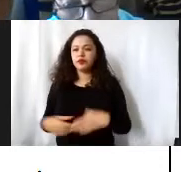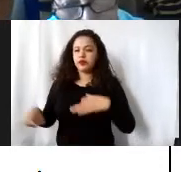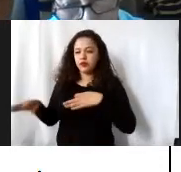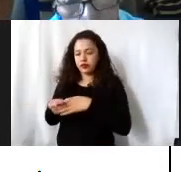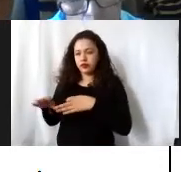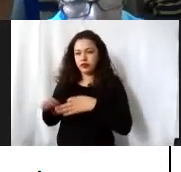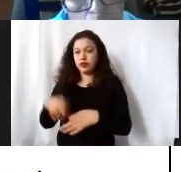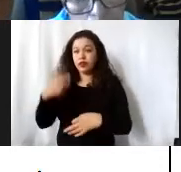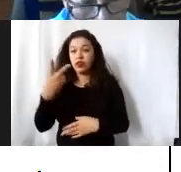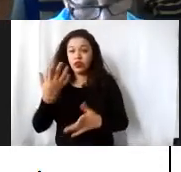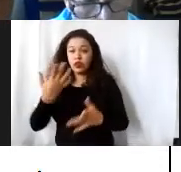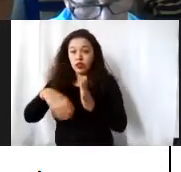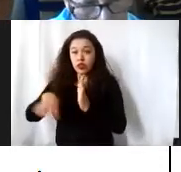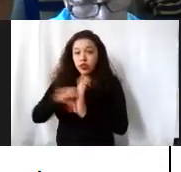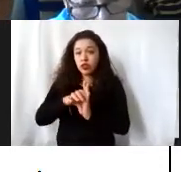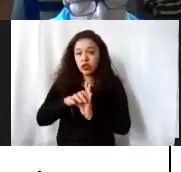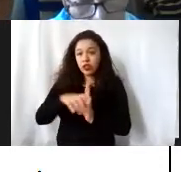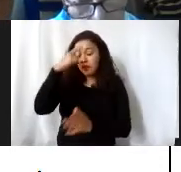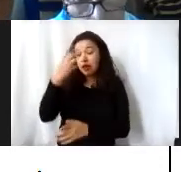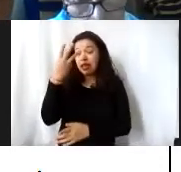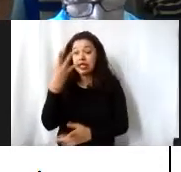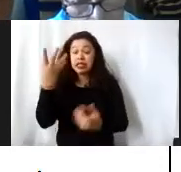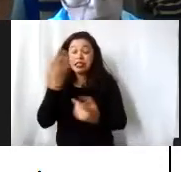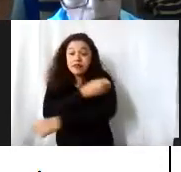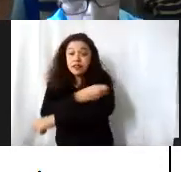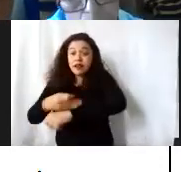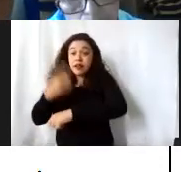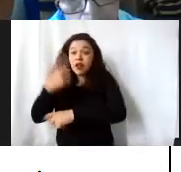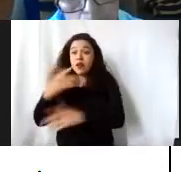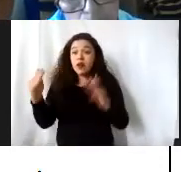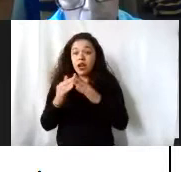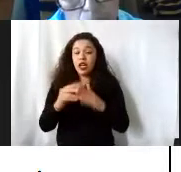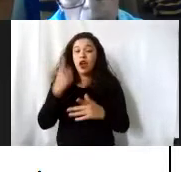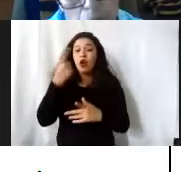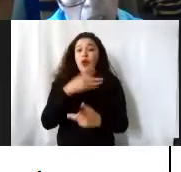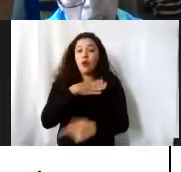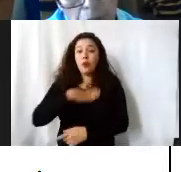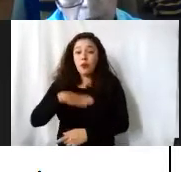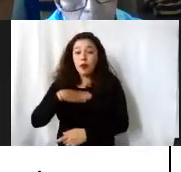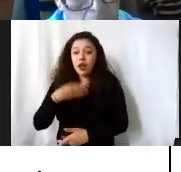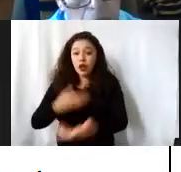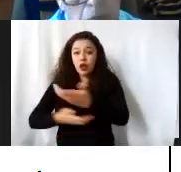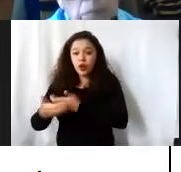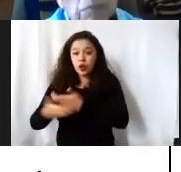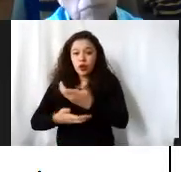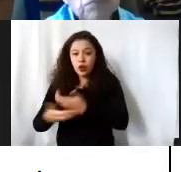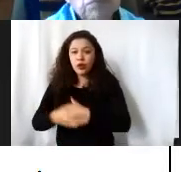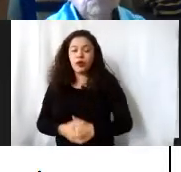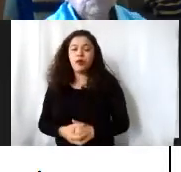2 cuartos para 3 familias, de un baño compartido, de